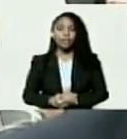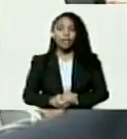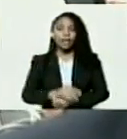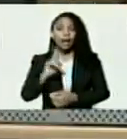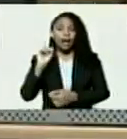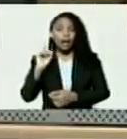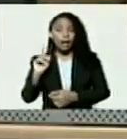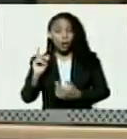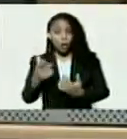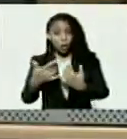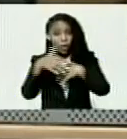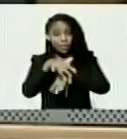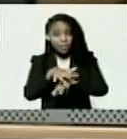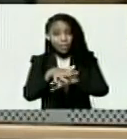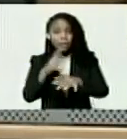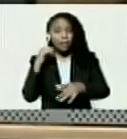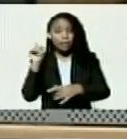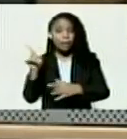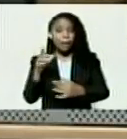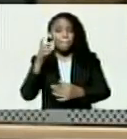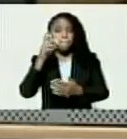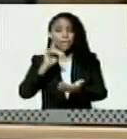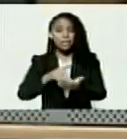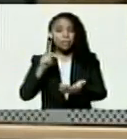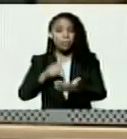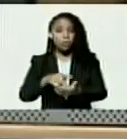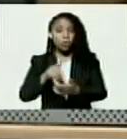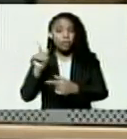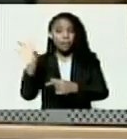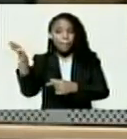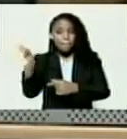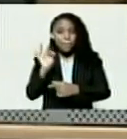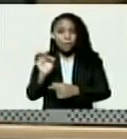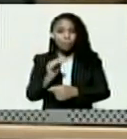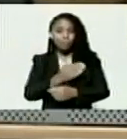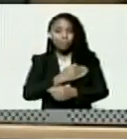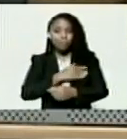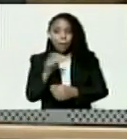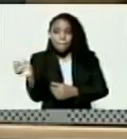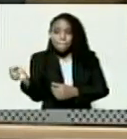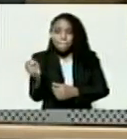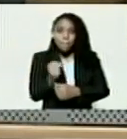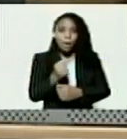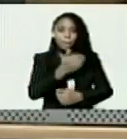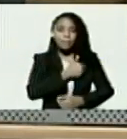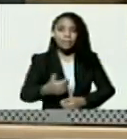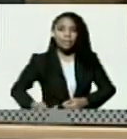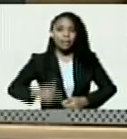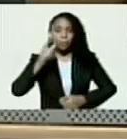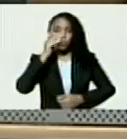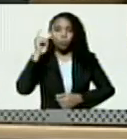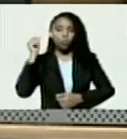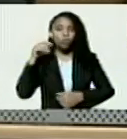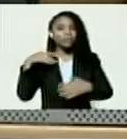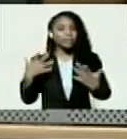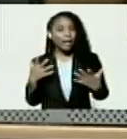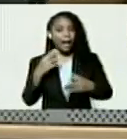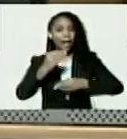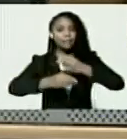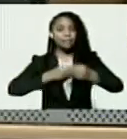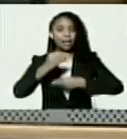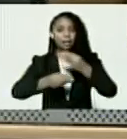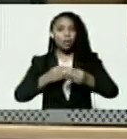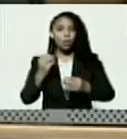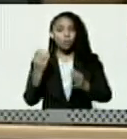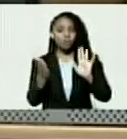del Consejo Nacional Electoral escogerán de su seno a su presidente o su presidenta, de conformidad con